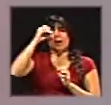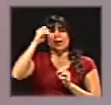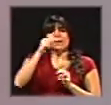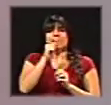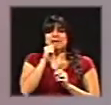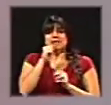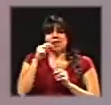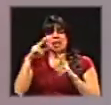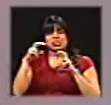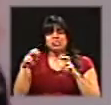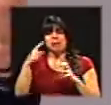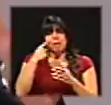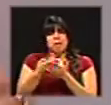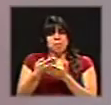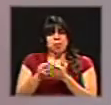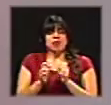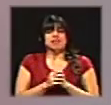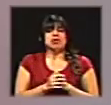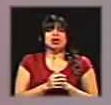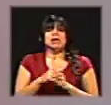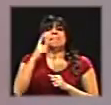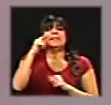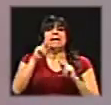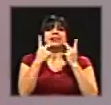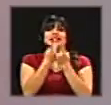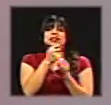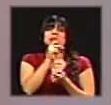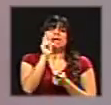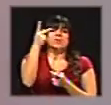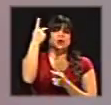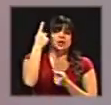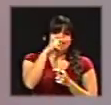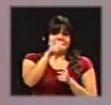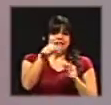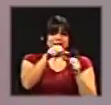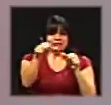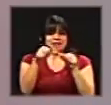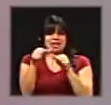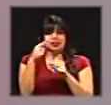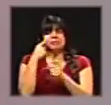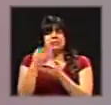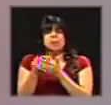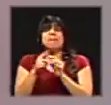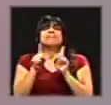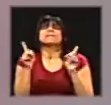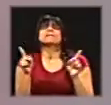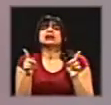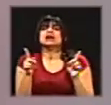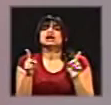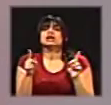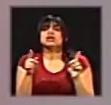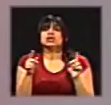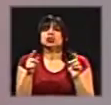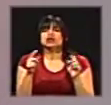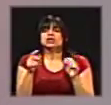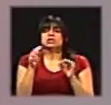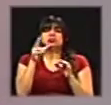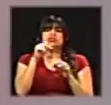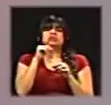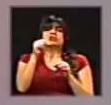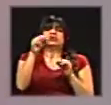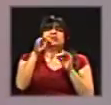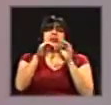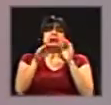privados o hechos para los partidos políticos y ciertos sectores. Pero yo diría que lejos de apuntar o